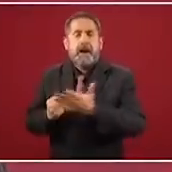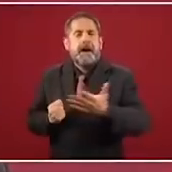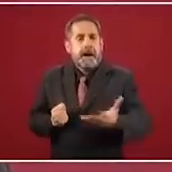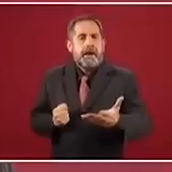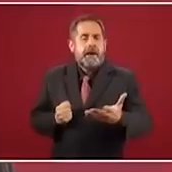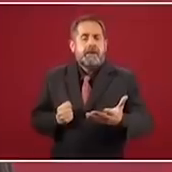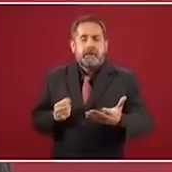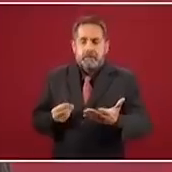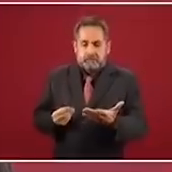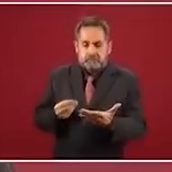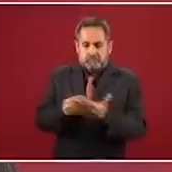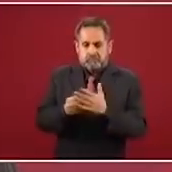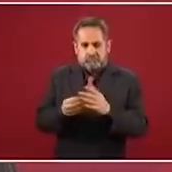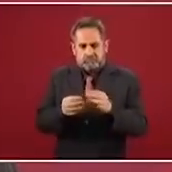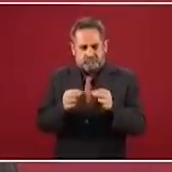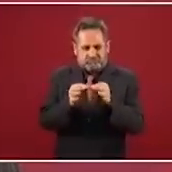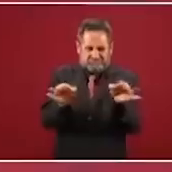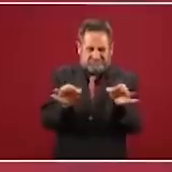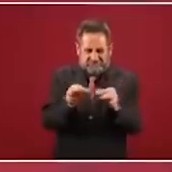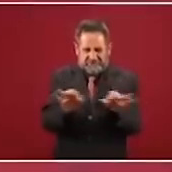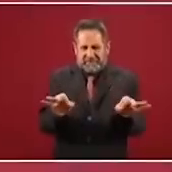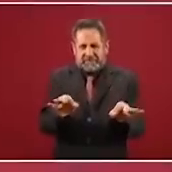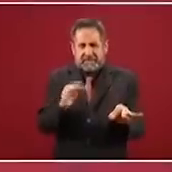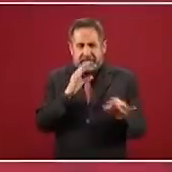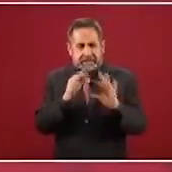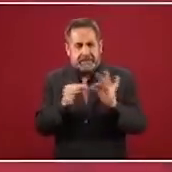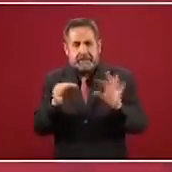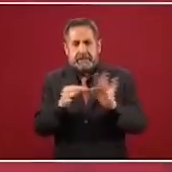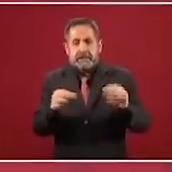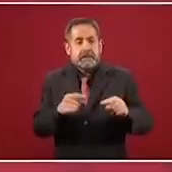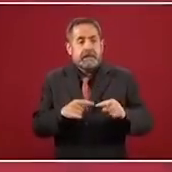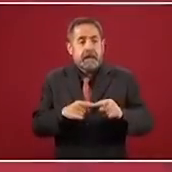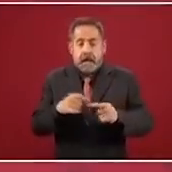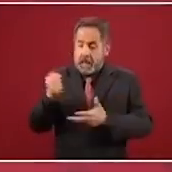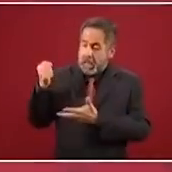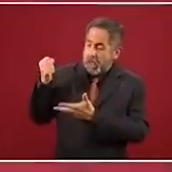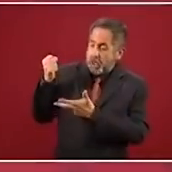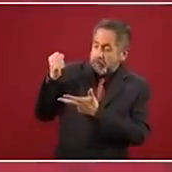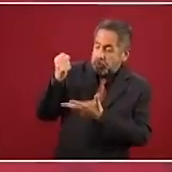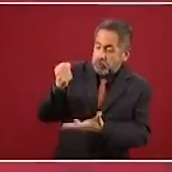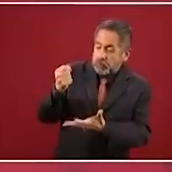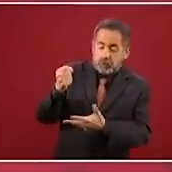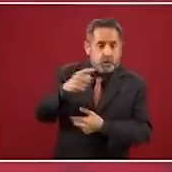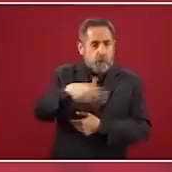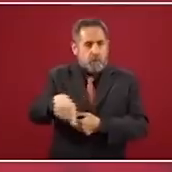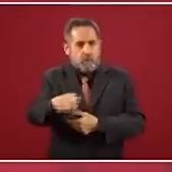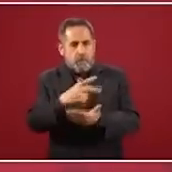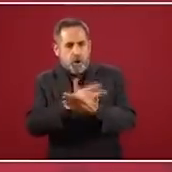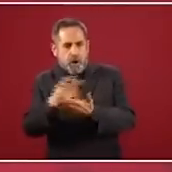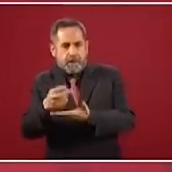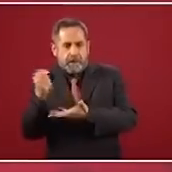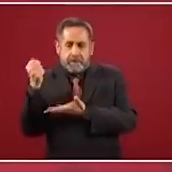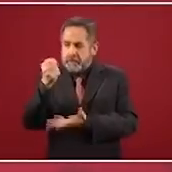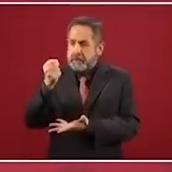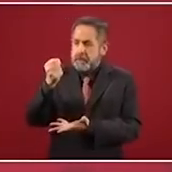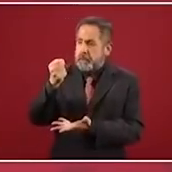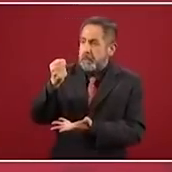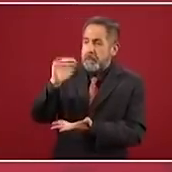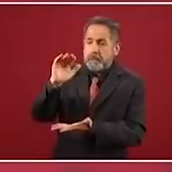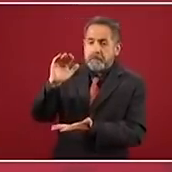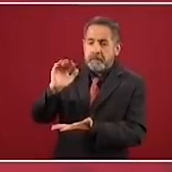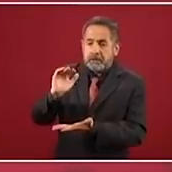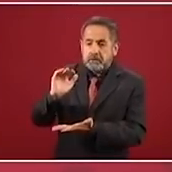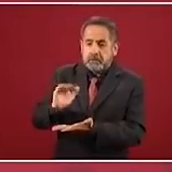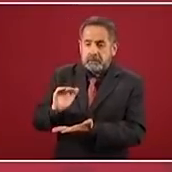establecer en un renglón en dos de que nunca el presupuesto para estos programas va a ser